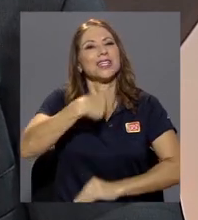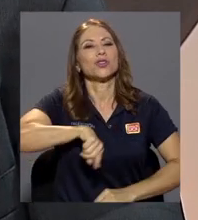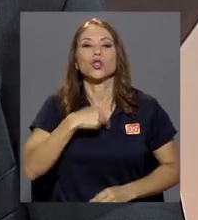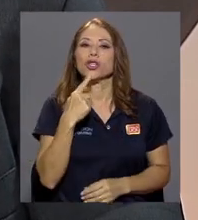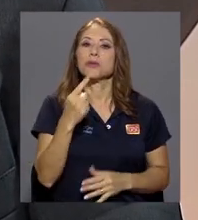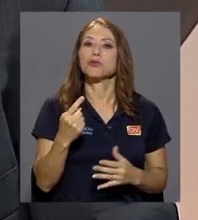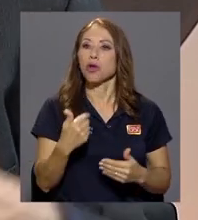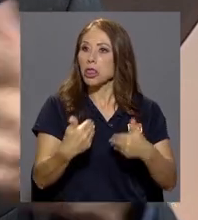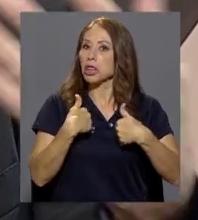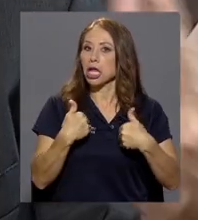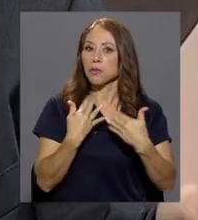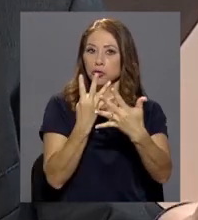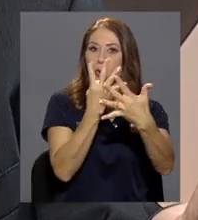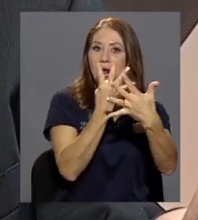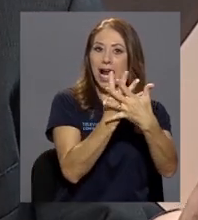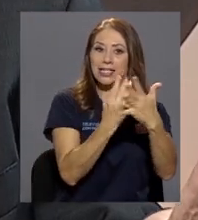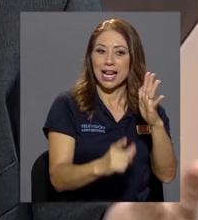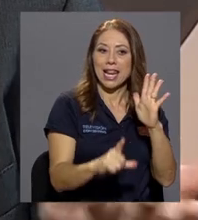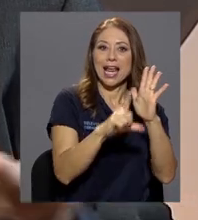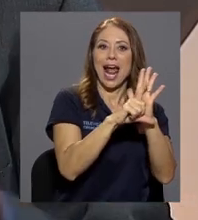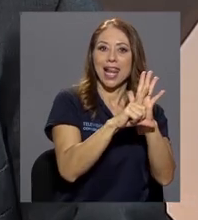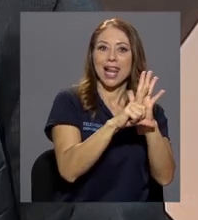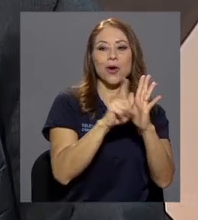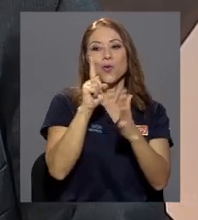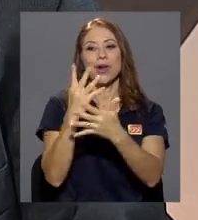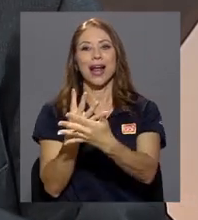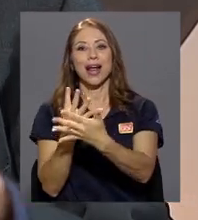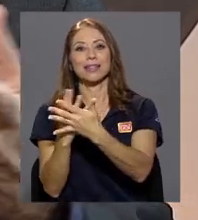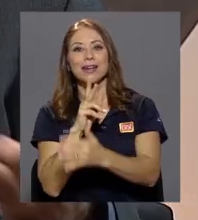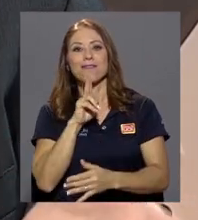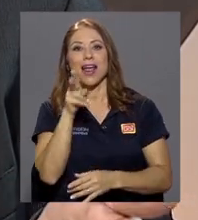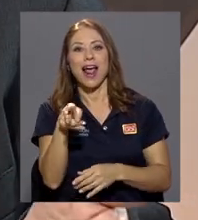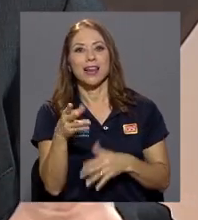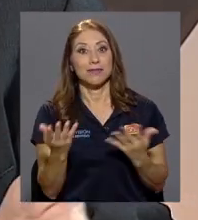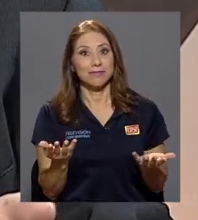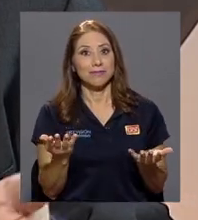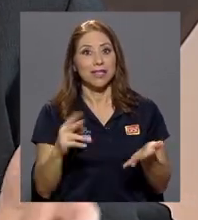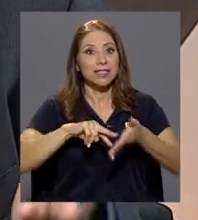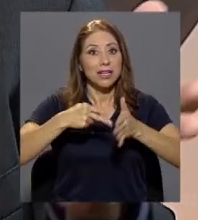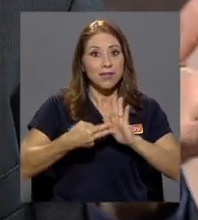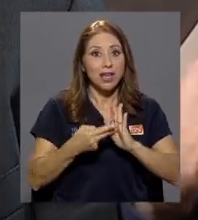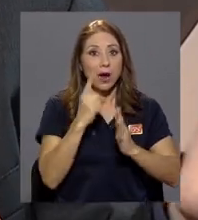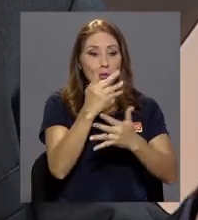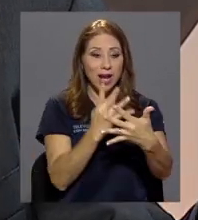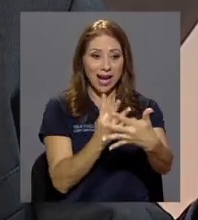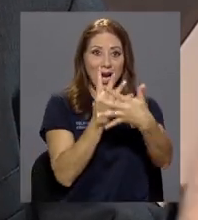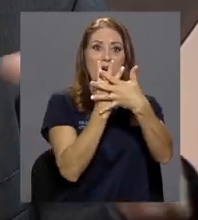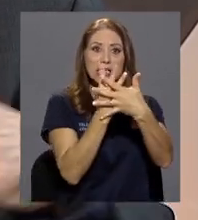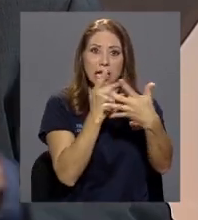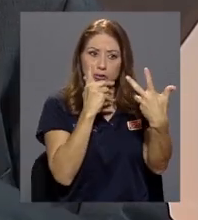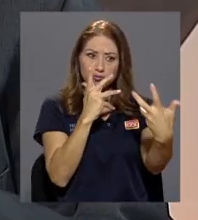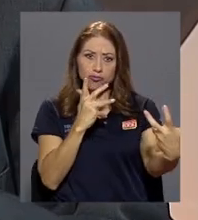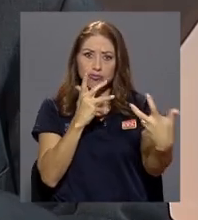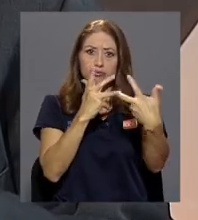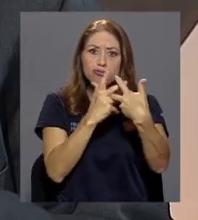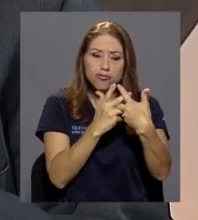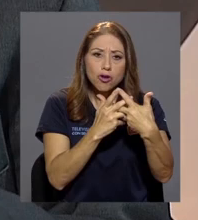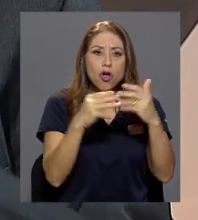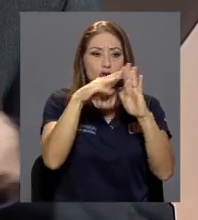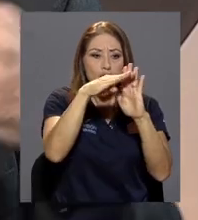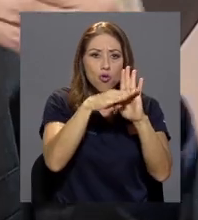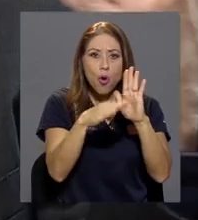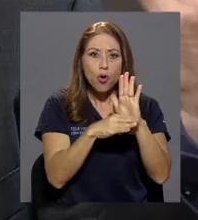tenemos una cárcel legal y tenemos una cárcel real si no tenemos una cárcel tal y como está diseñada en normas jurídicas